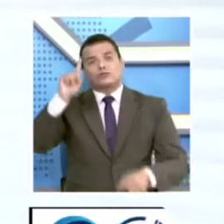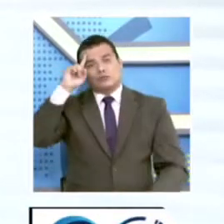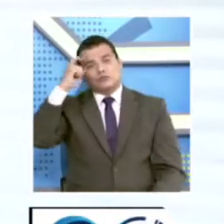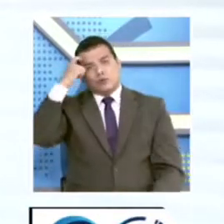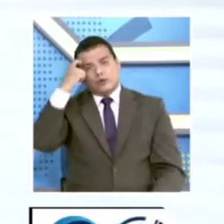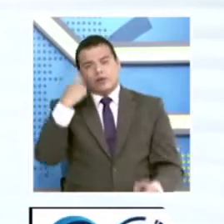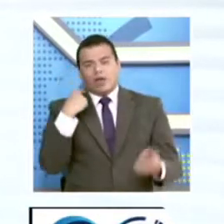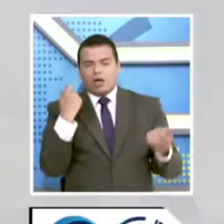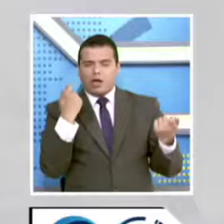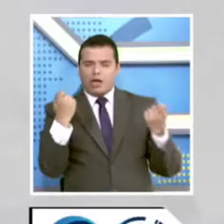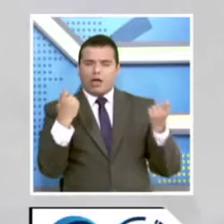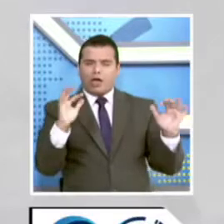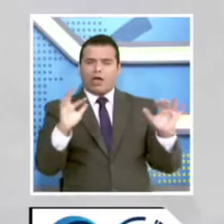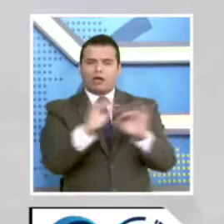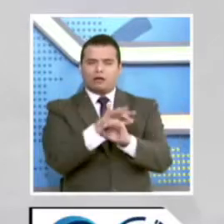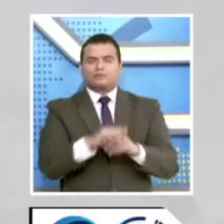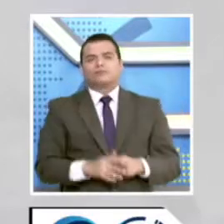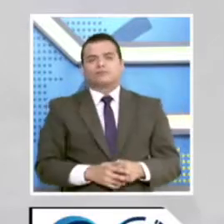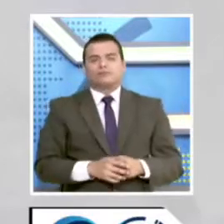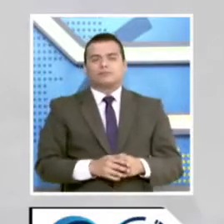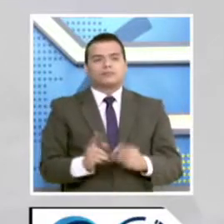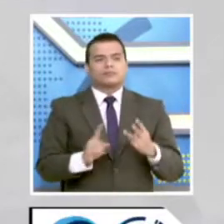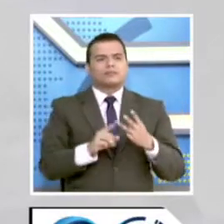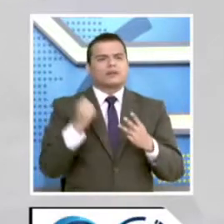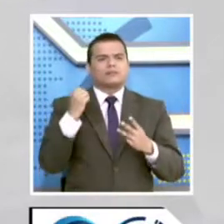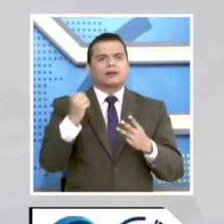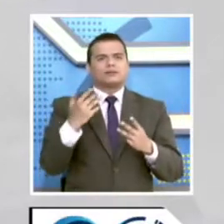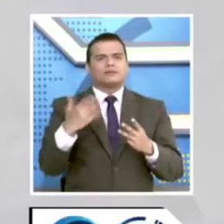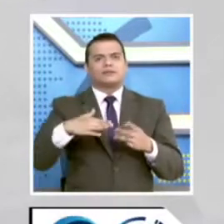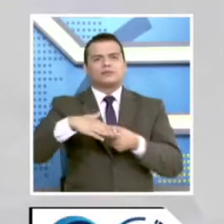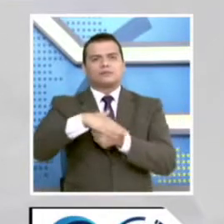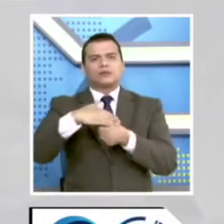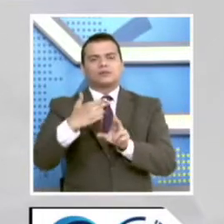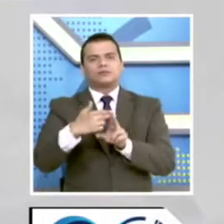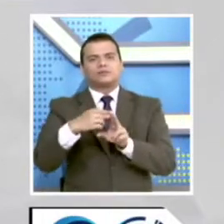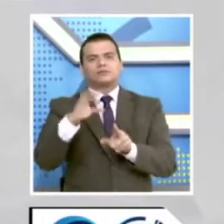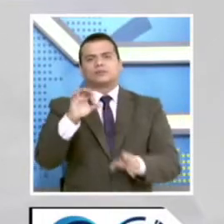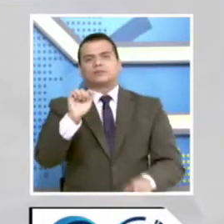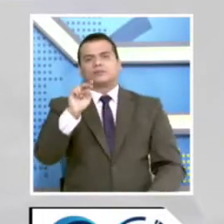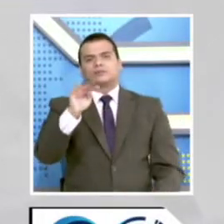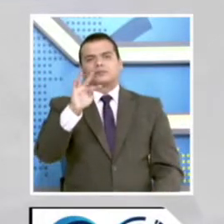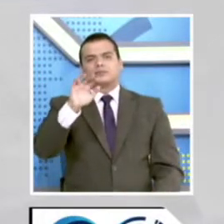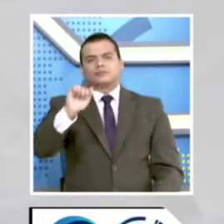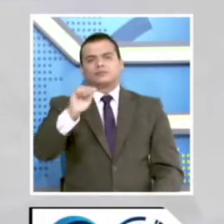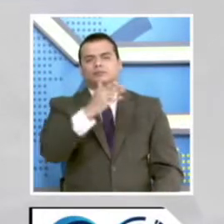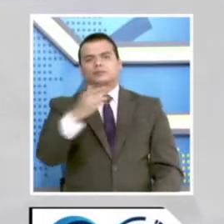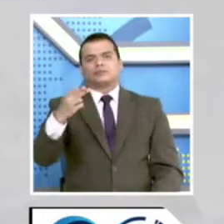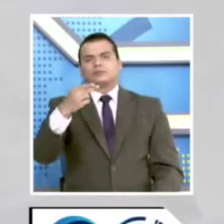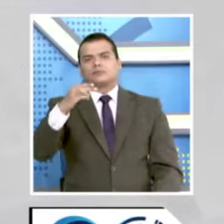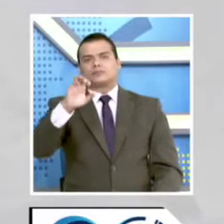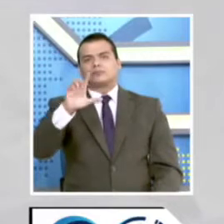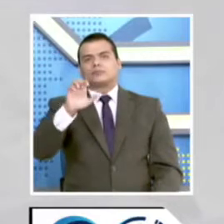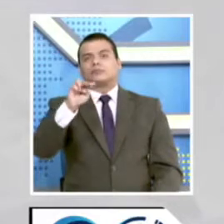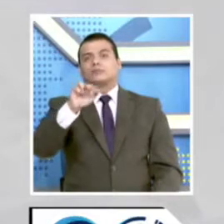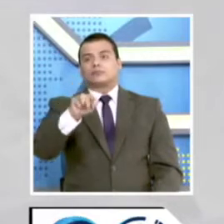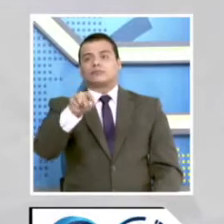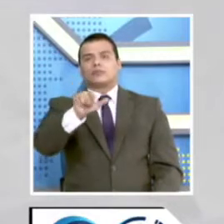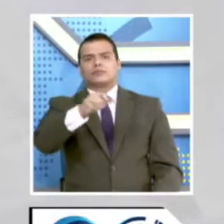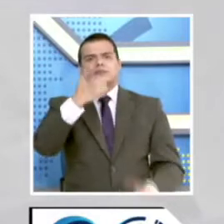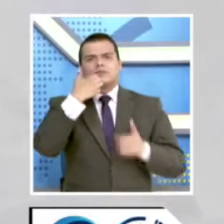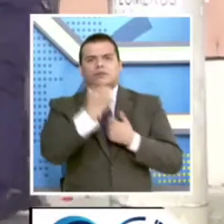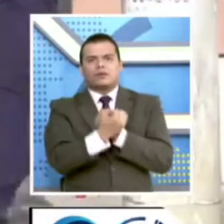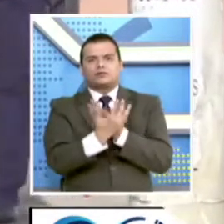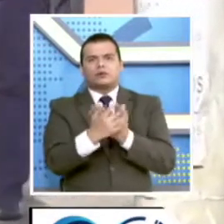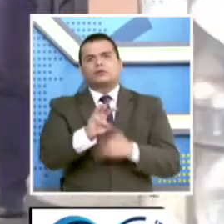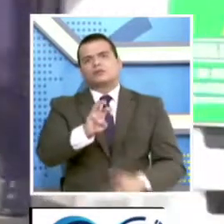para manipularnos. Y el tercer sector con mayor contagio es el barrio Santa Elena, con 88 casos reportados. La nueva normalidad también ha llegado a